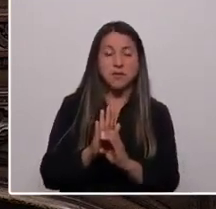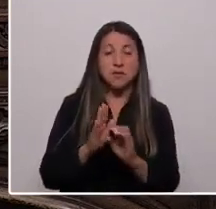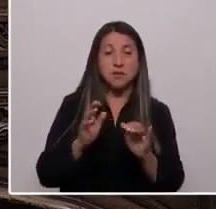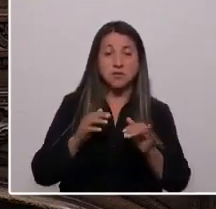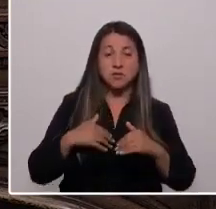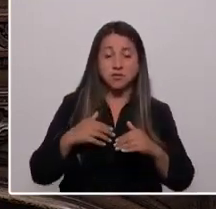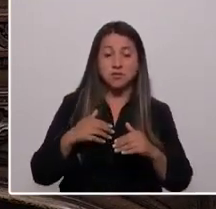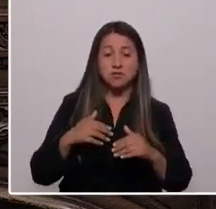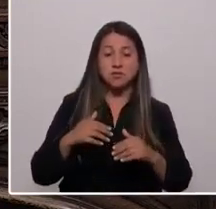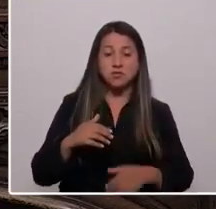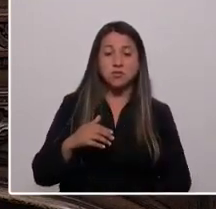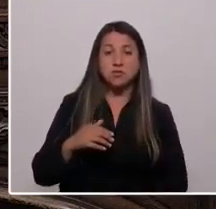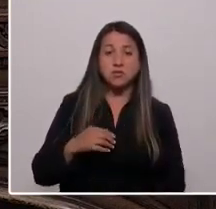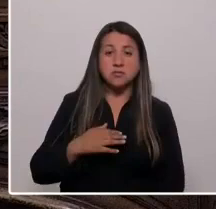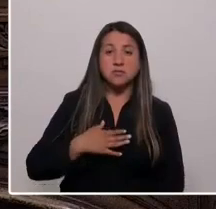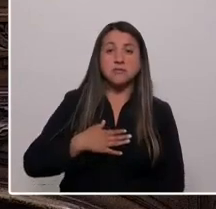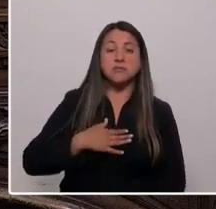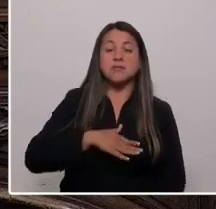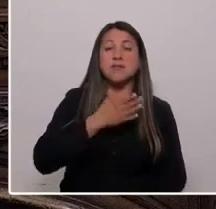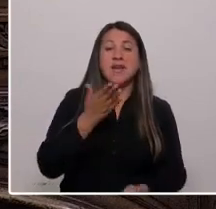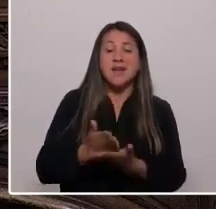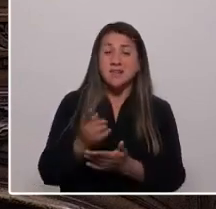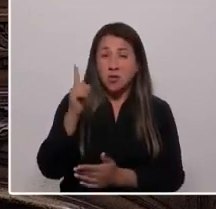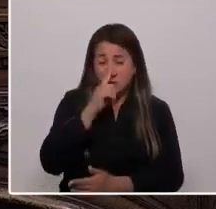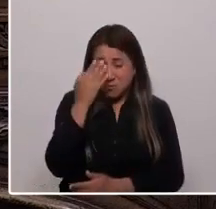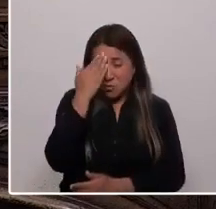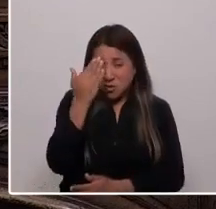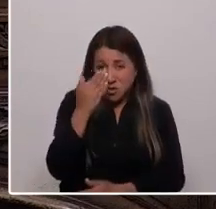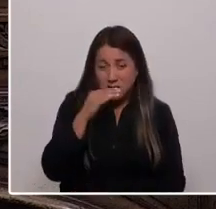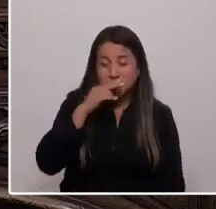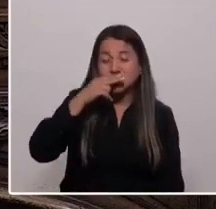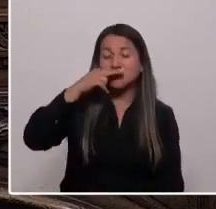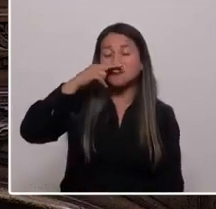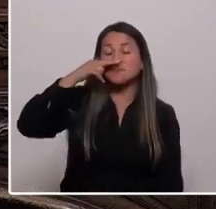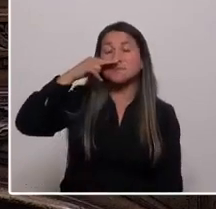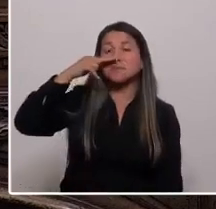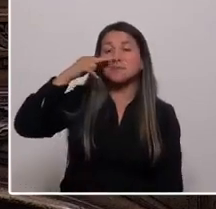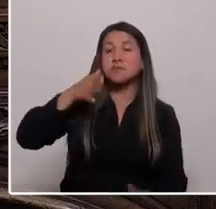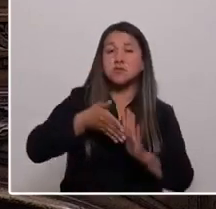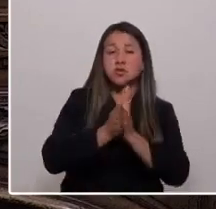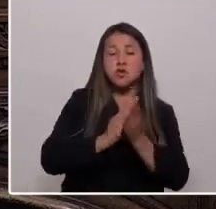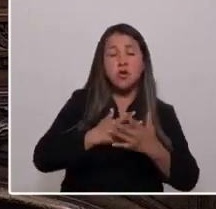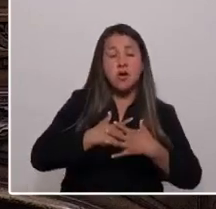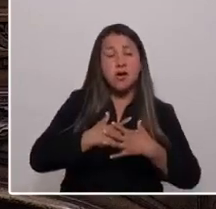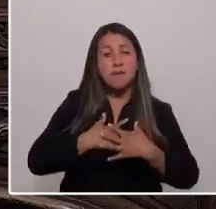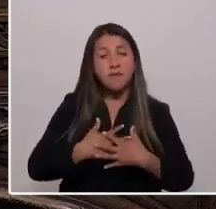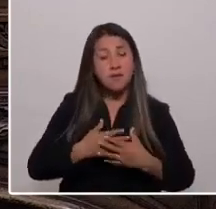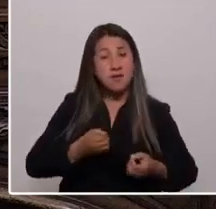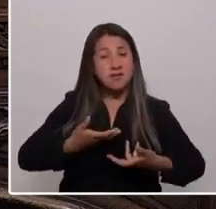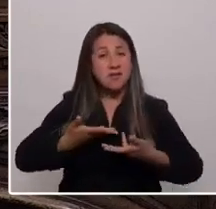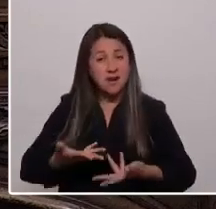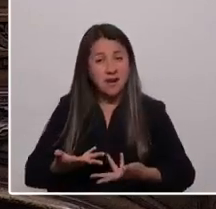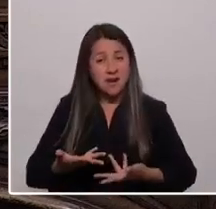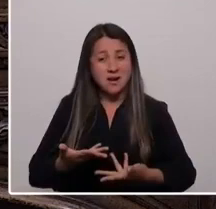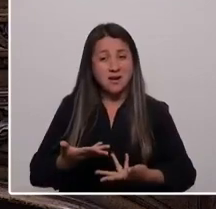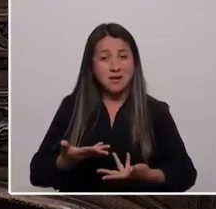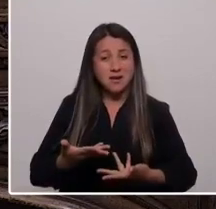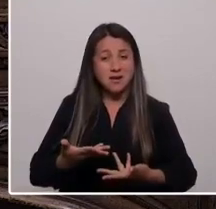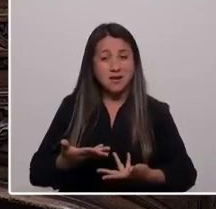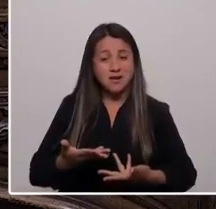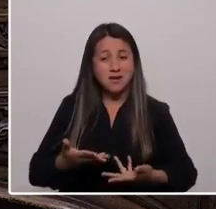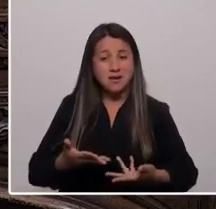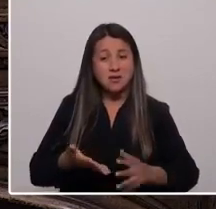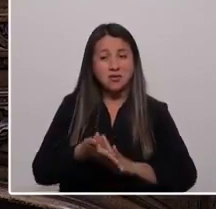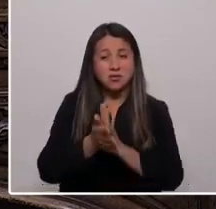soplo de aire en tanto me quiere amor que entregar en tanto me quiere una gota de sangre yo